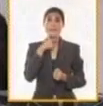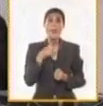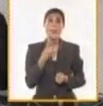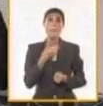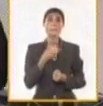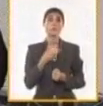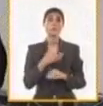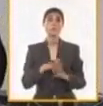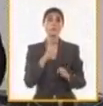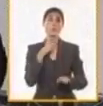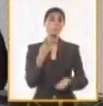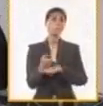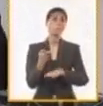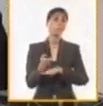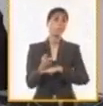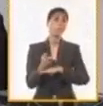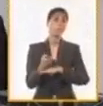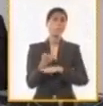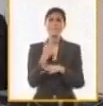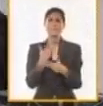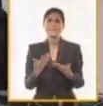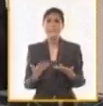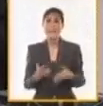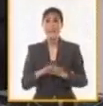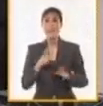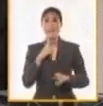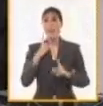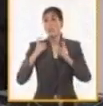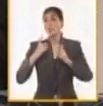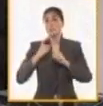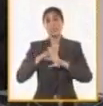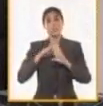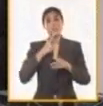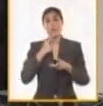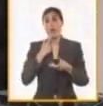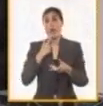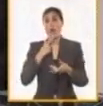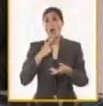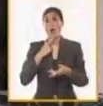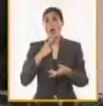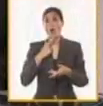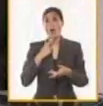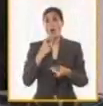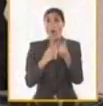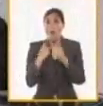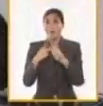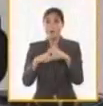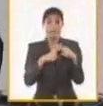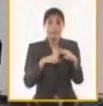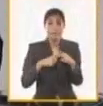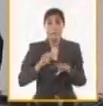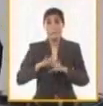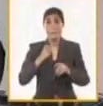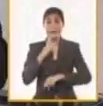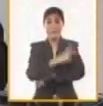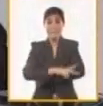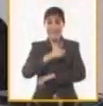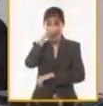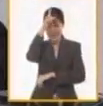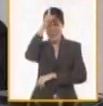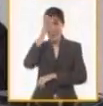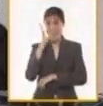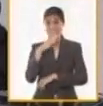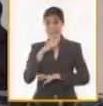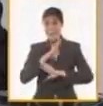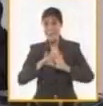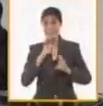Abogaban por la recuperación porque no es la potencia que más ha sufrido las propias sanciones que ellos han